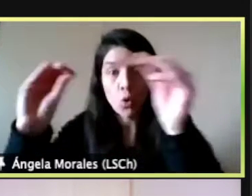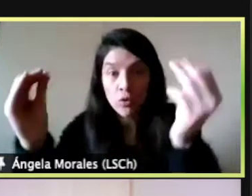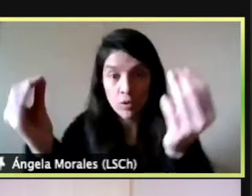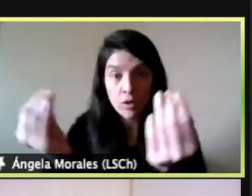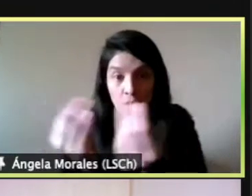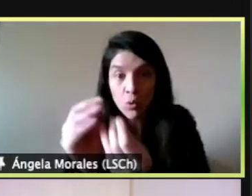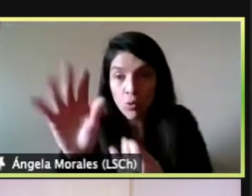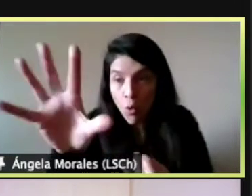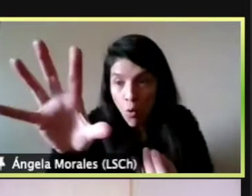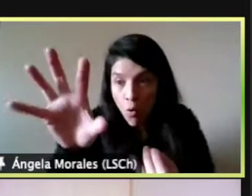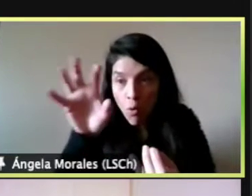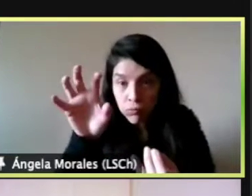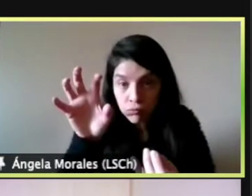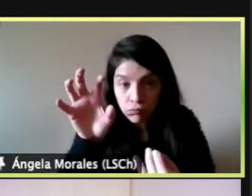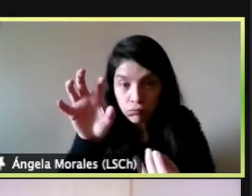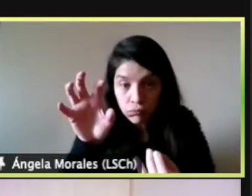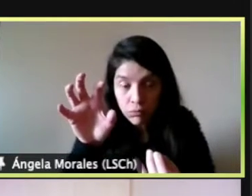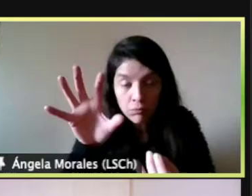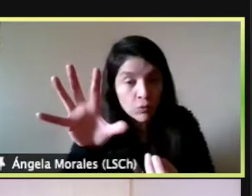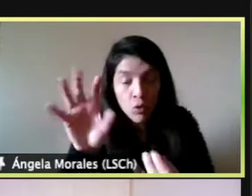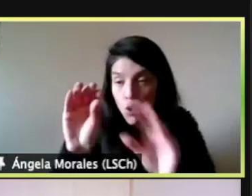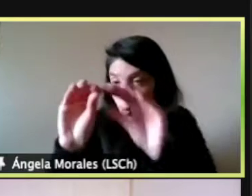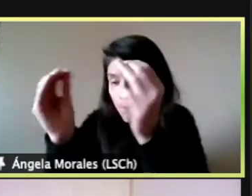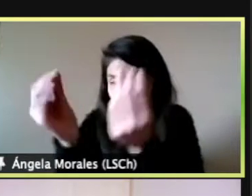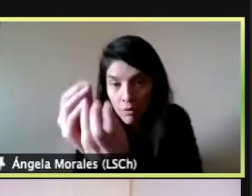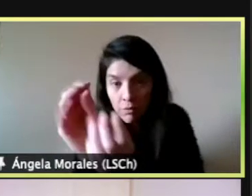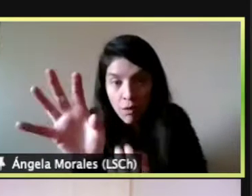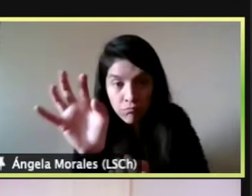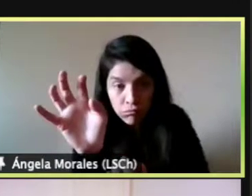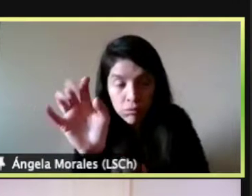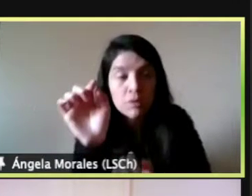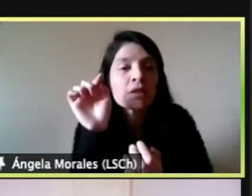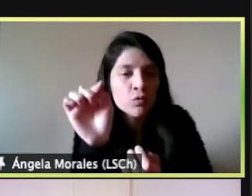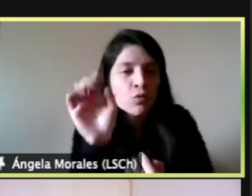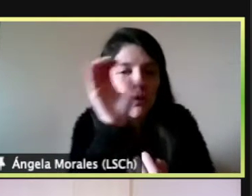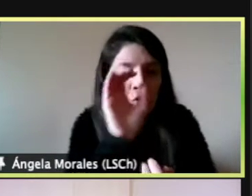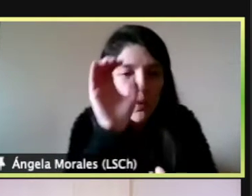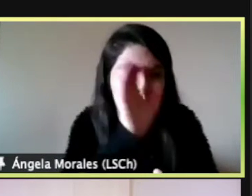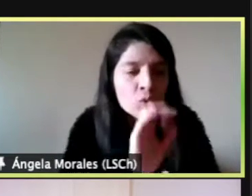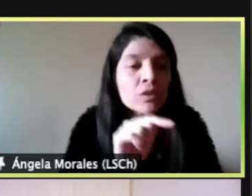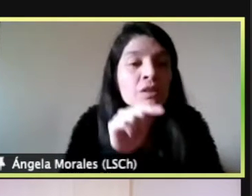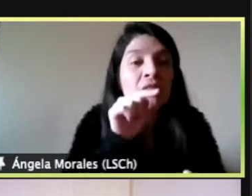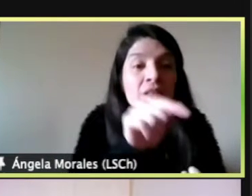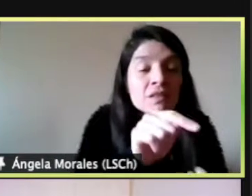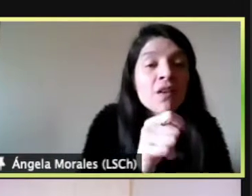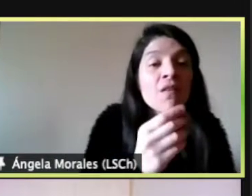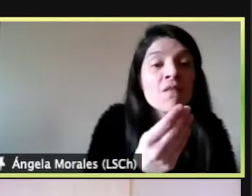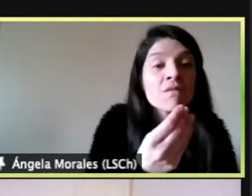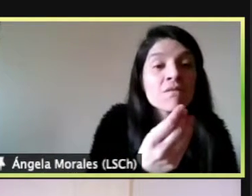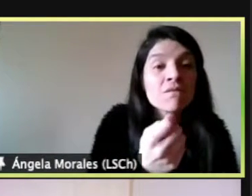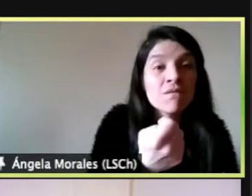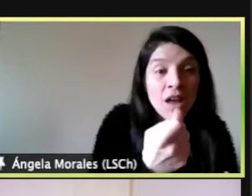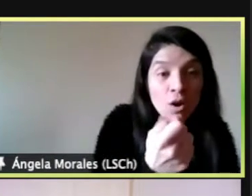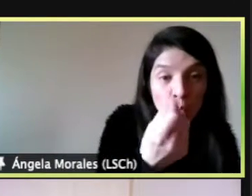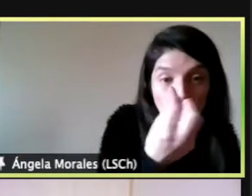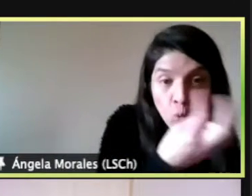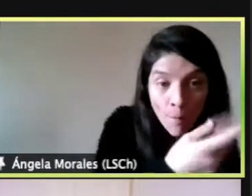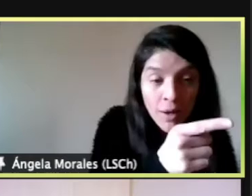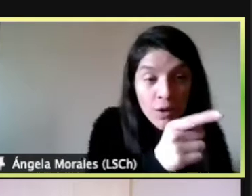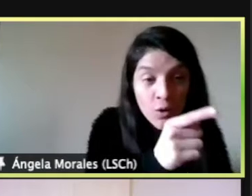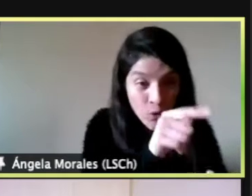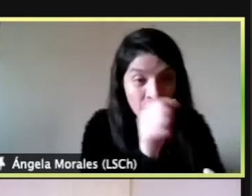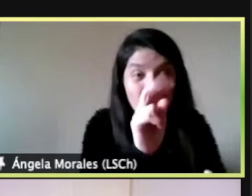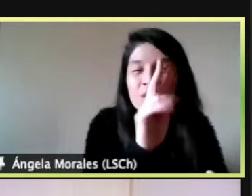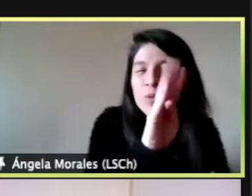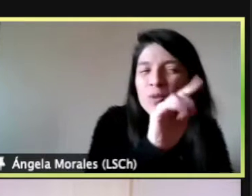y eso va a ser donde se va a buscar. Entonces este valor se va a buscar en este lugar. Ahora me va a